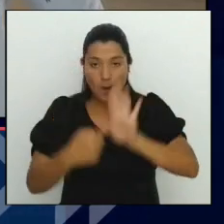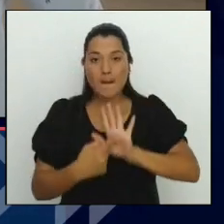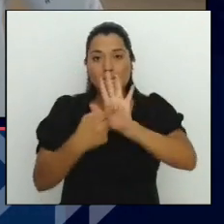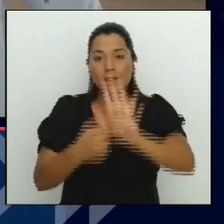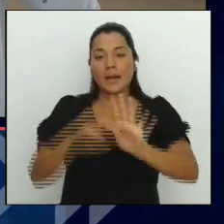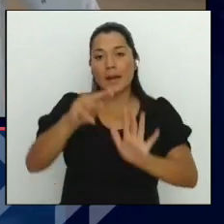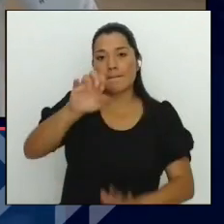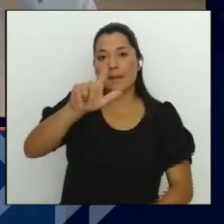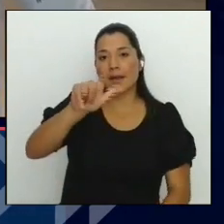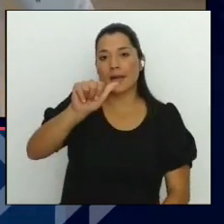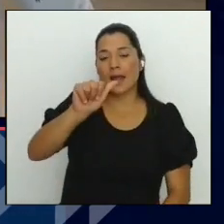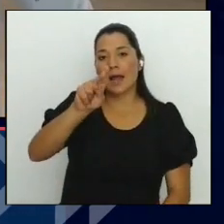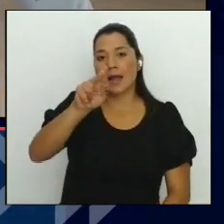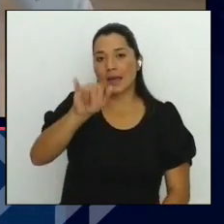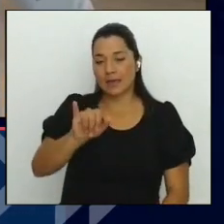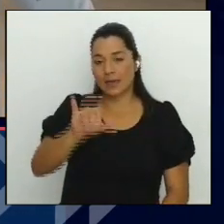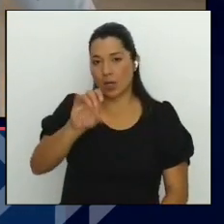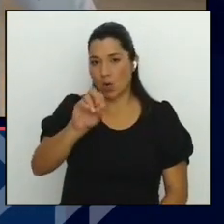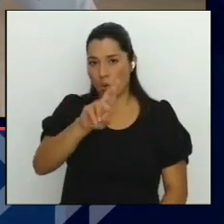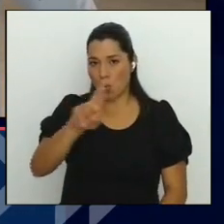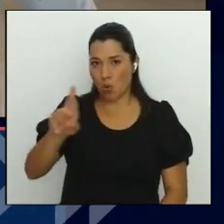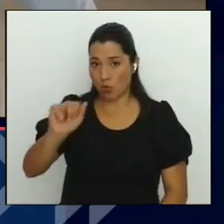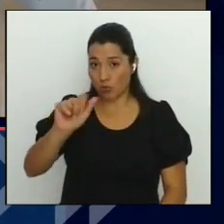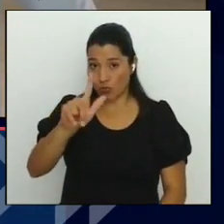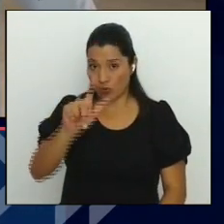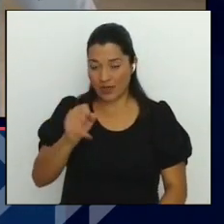Asamblea. Buenas noches nuevamente, Melanie.